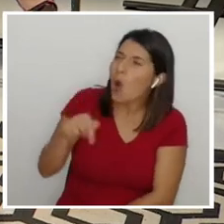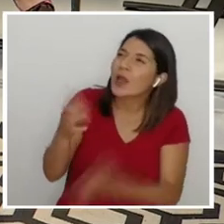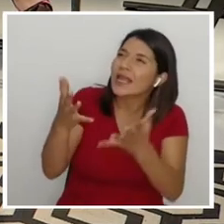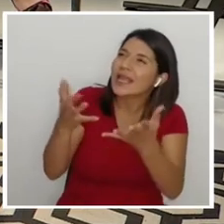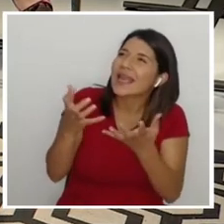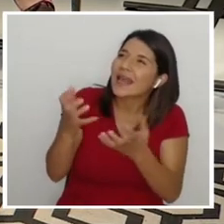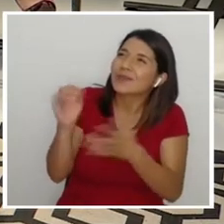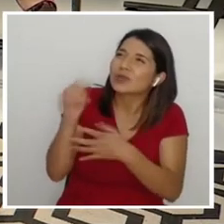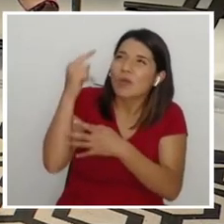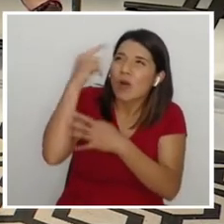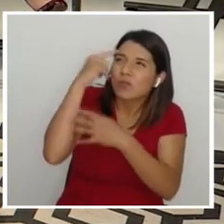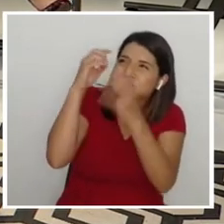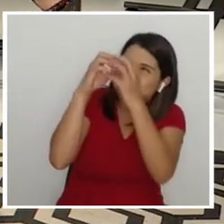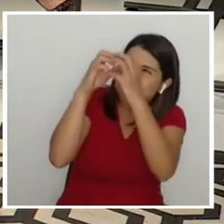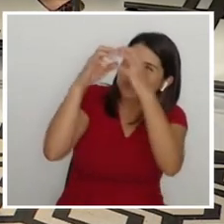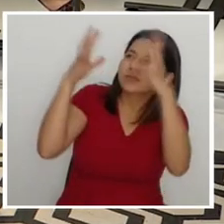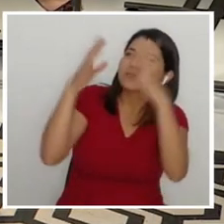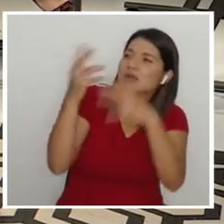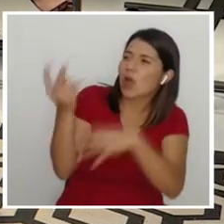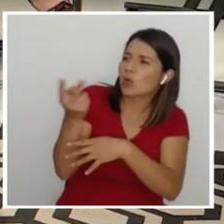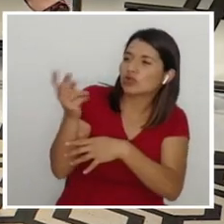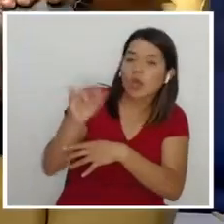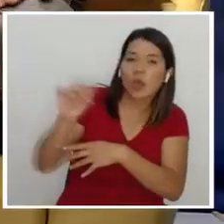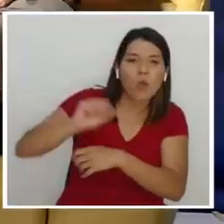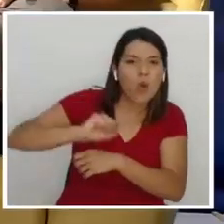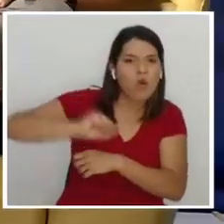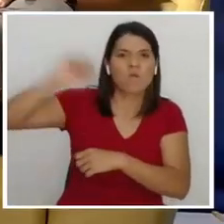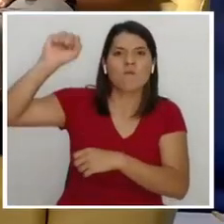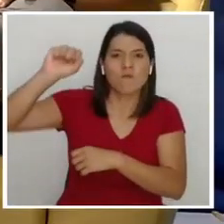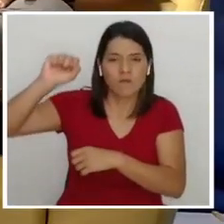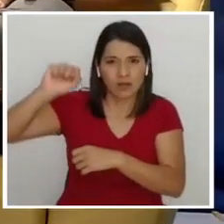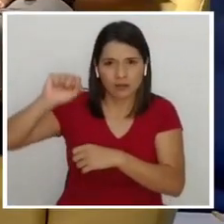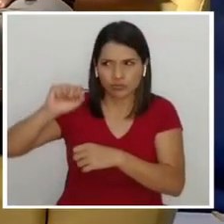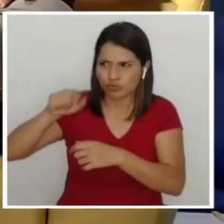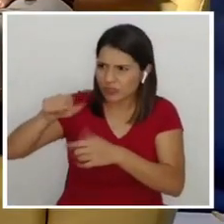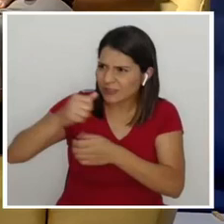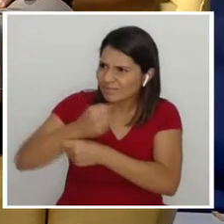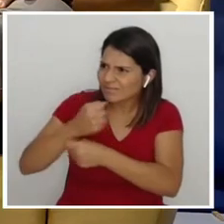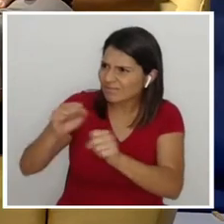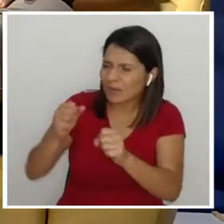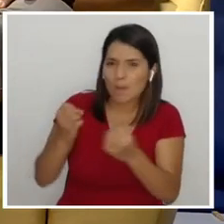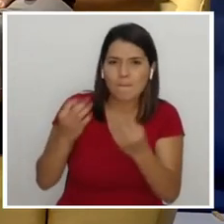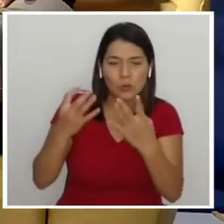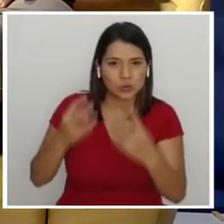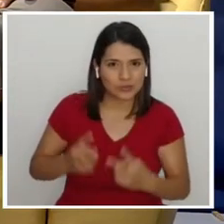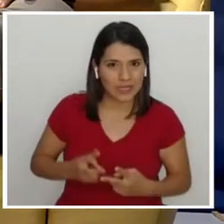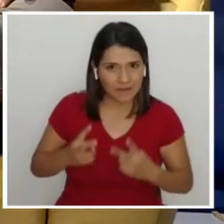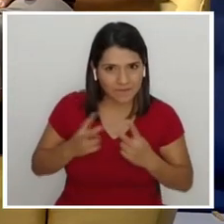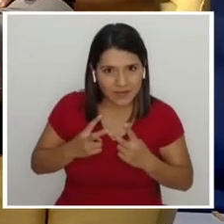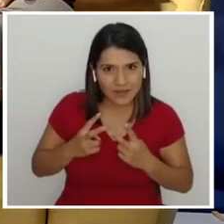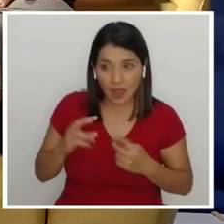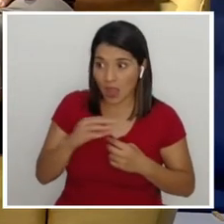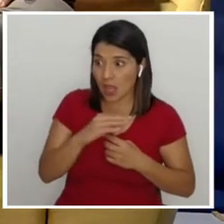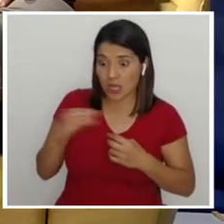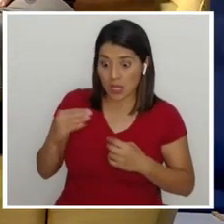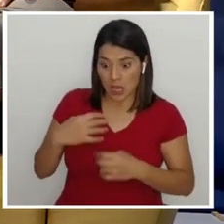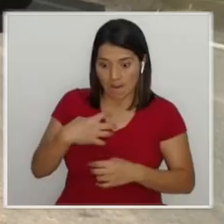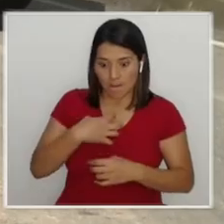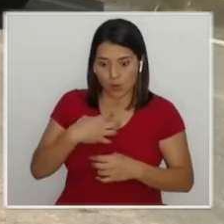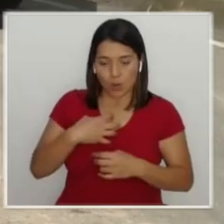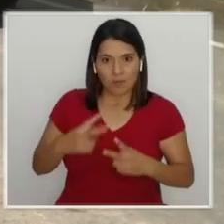héroes que han salvado miles de vidas, que también han puesto en riesgo las vidas de ustedes para